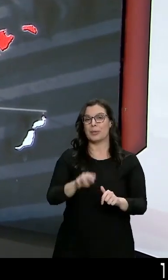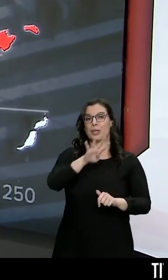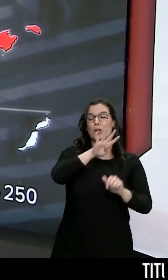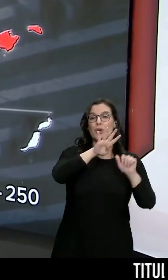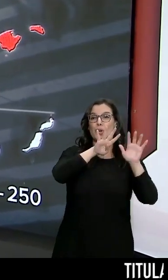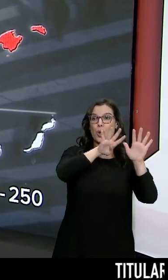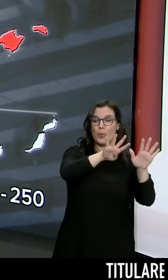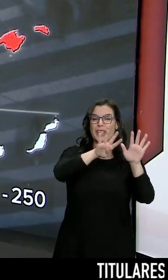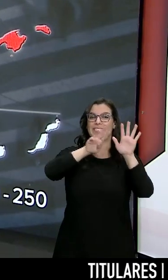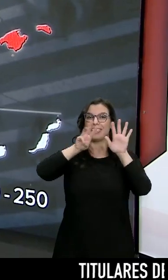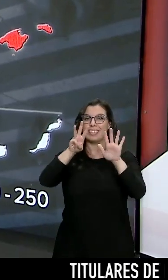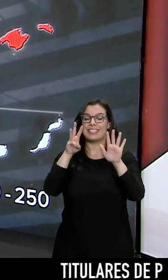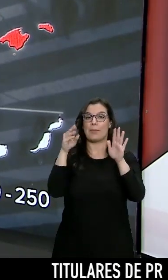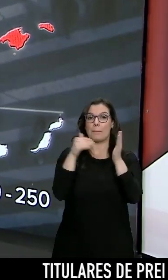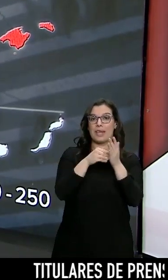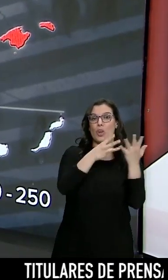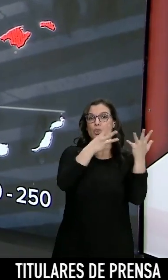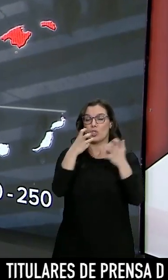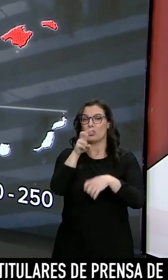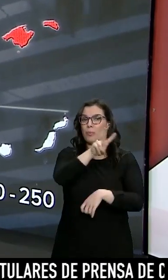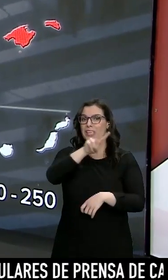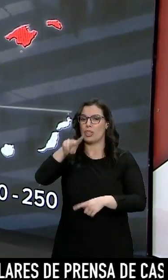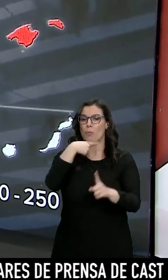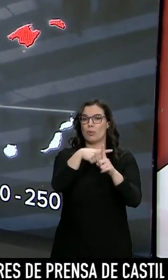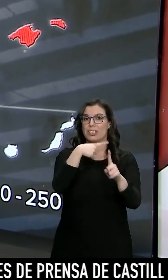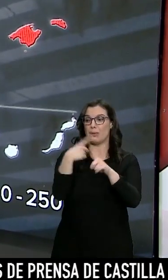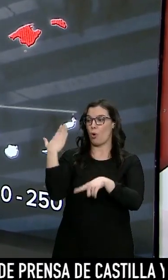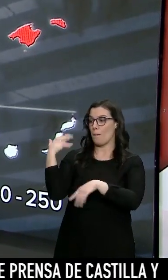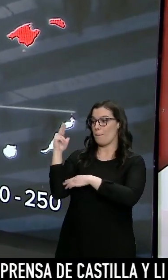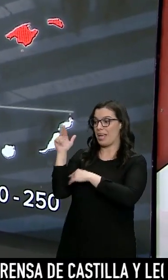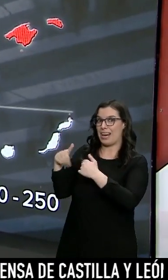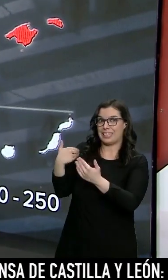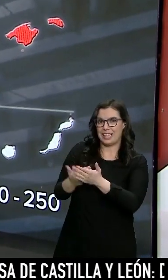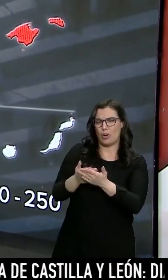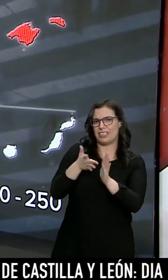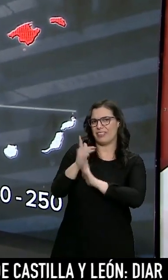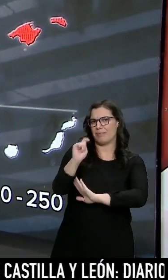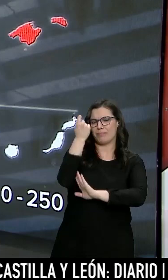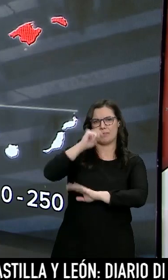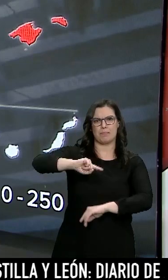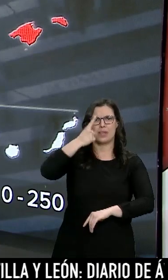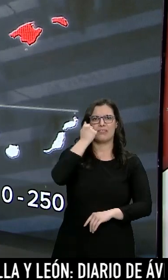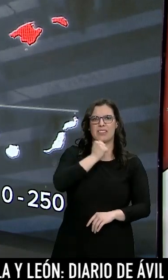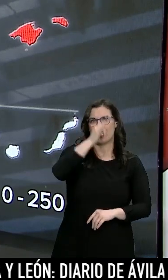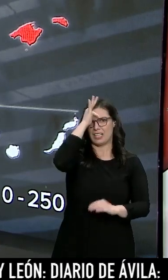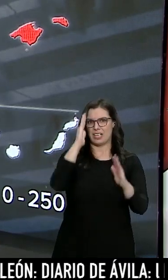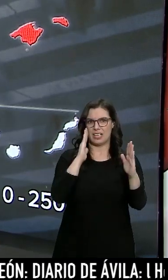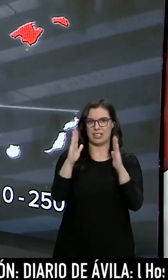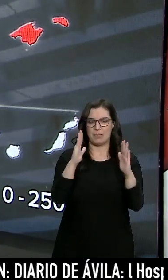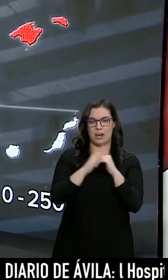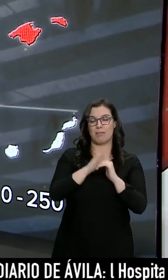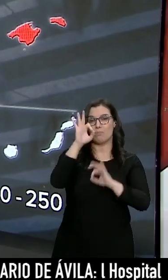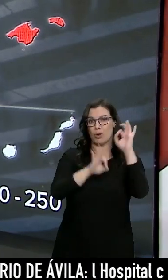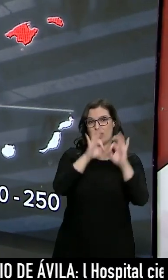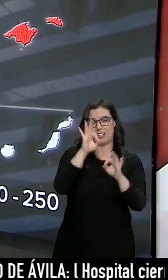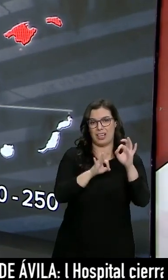93.822 nuevos contagios desde el viernes. Es una nueva cifra récord en un fin de semana. La incidencia sigue sumando y roza,